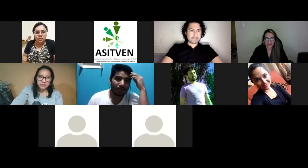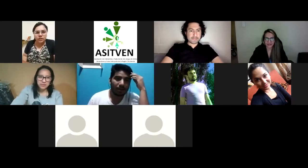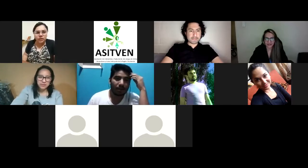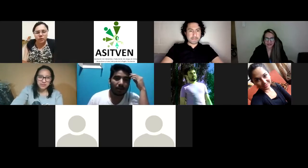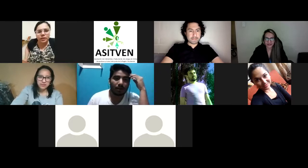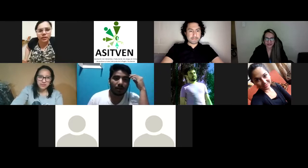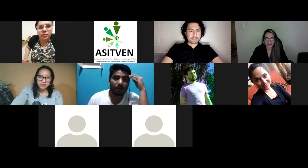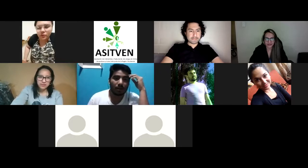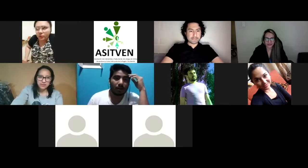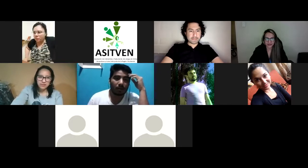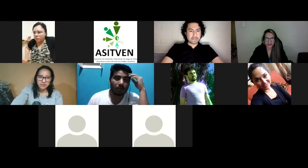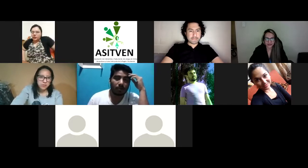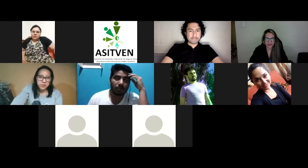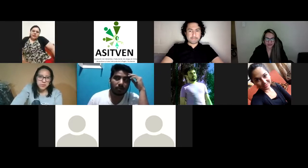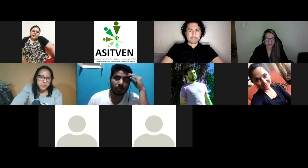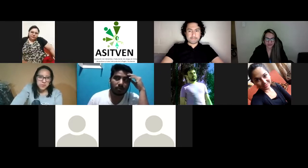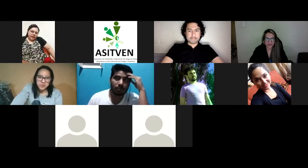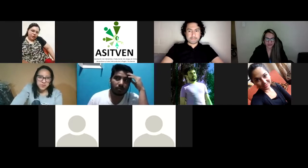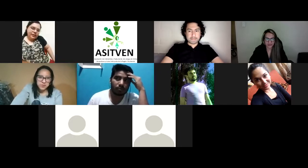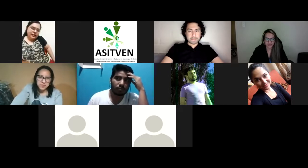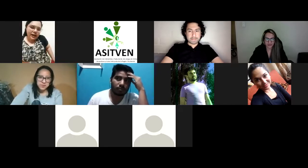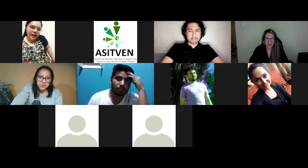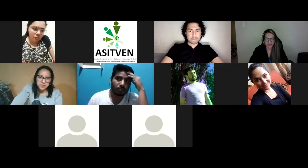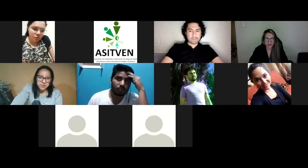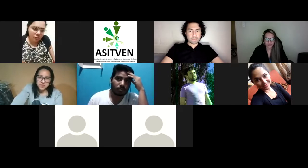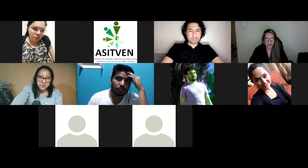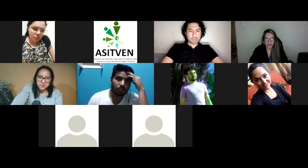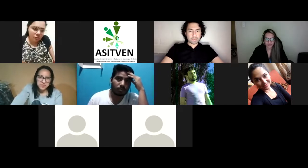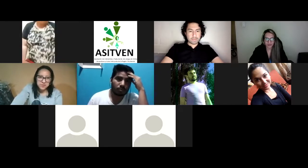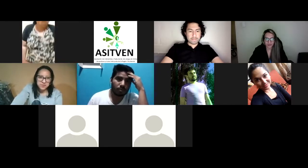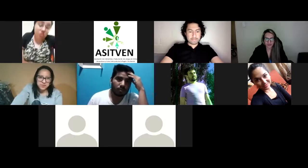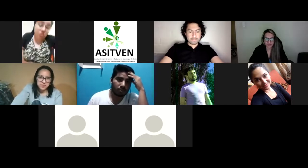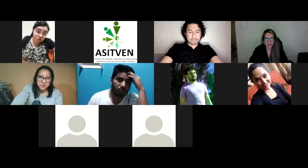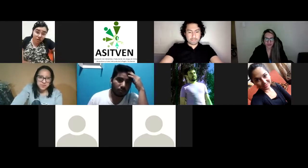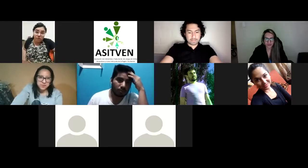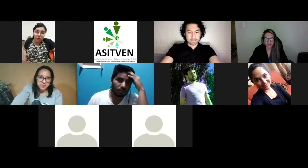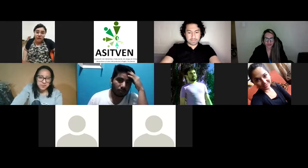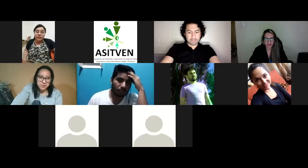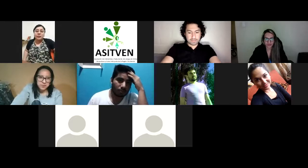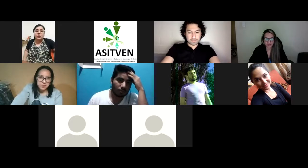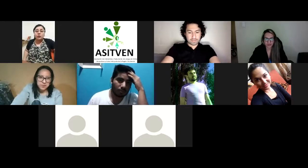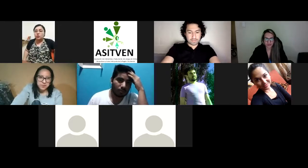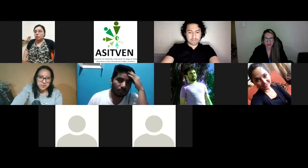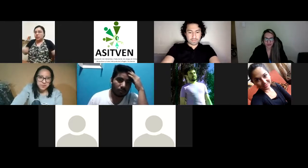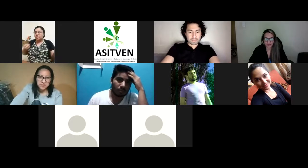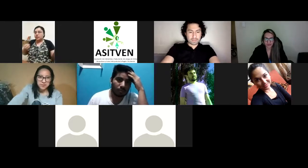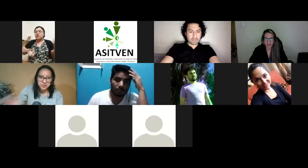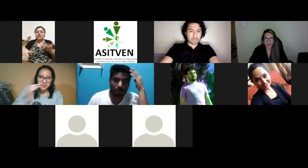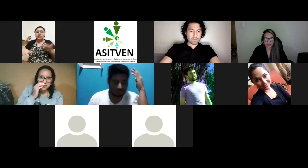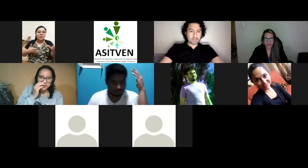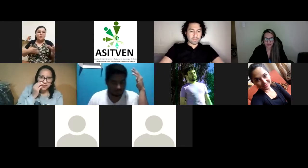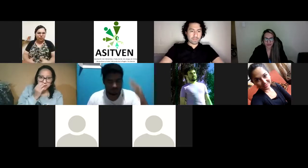No sé cómo les dijo Rubén que lo hicieran, que lo mandaran al grupo o que se lo mandaran a él personalmente. Yo pienso que es una buena idea mandarlo al grupo porque